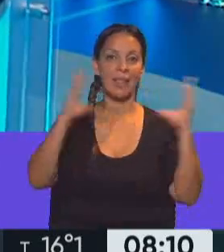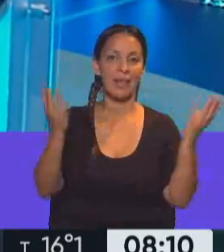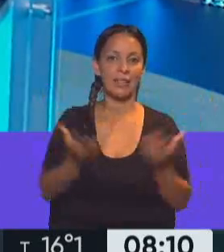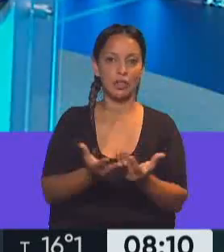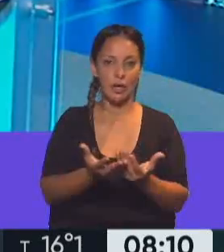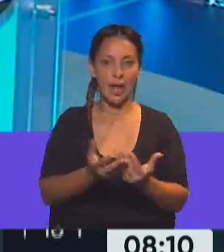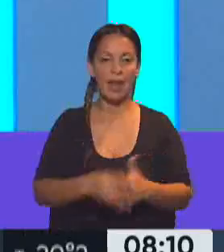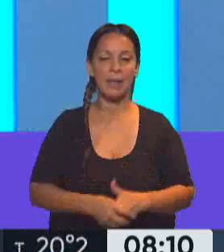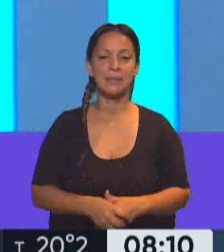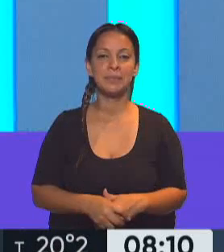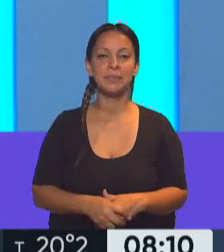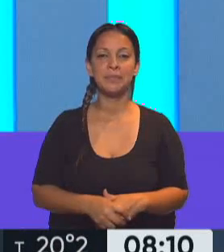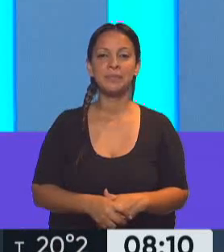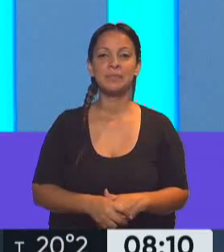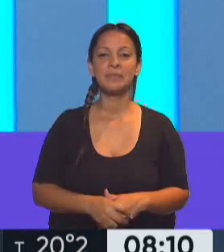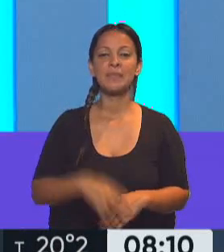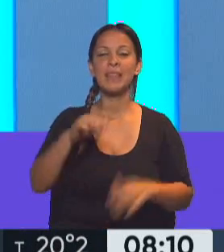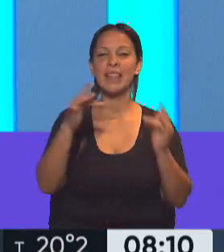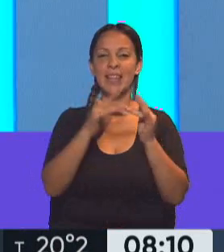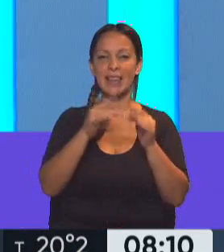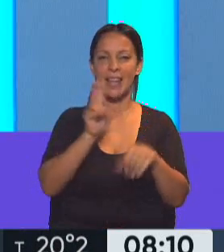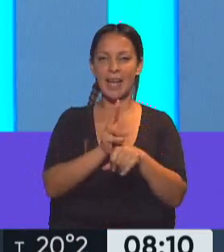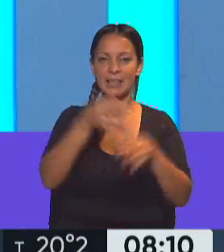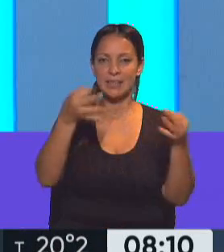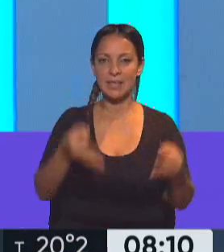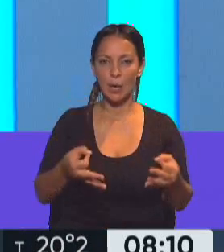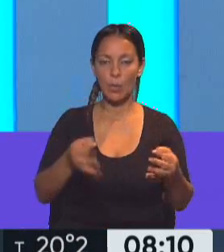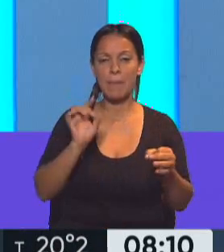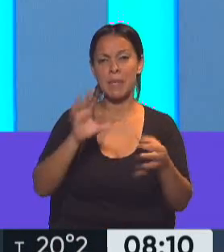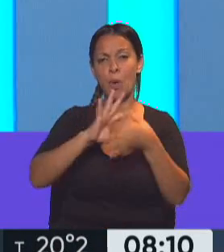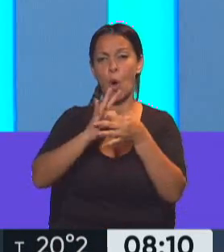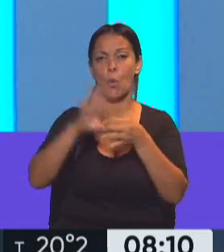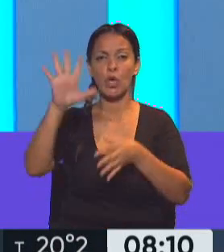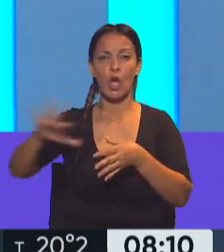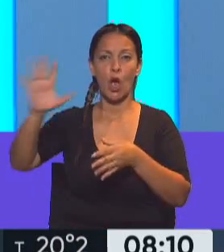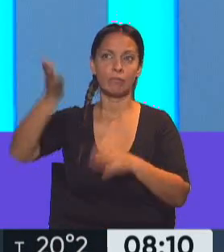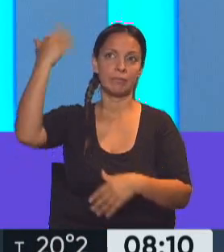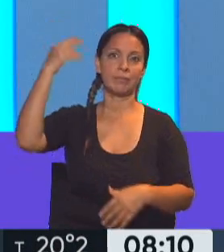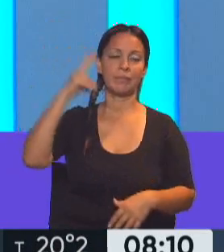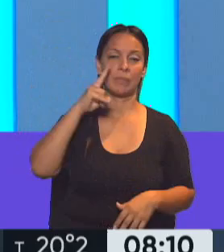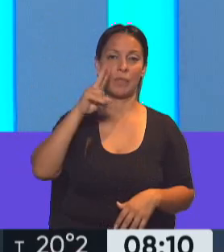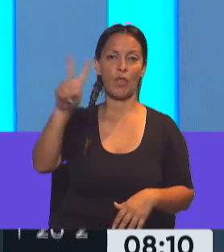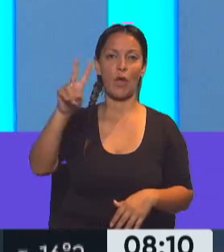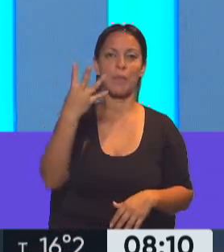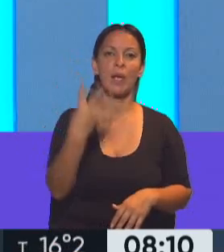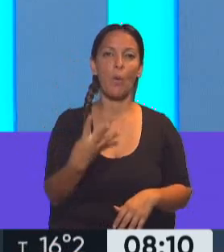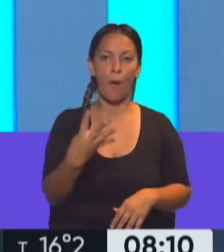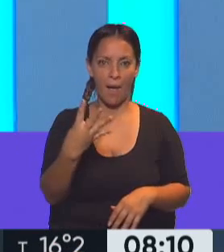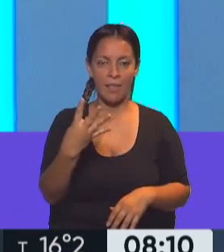acuñando en este término, el Día Internacional de Internet Segura desde la Unión Europea en el año 2004, qué